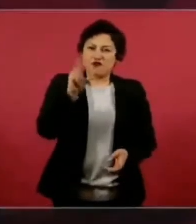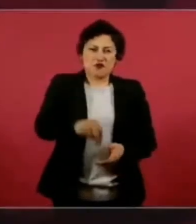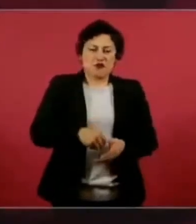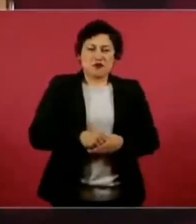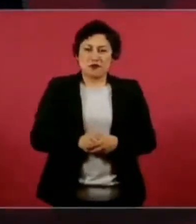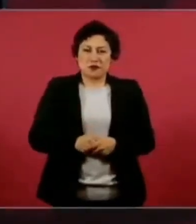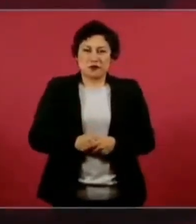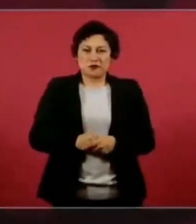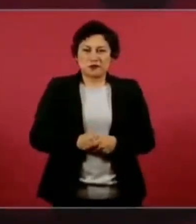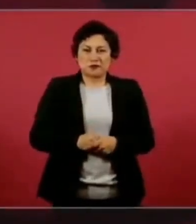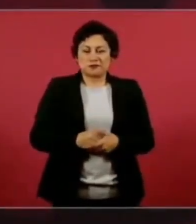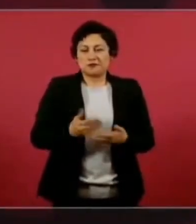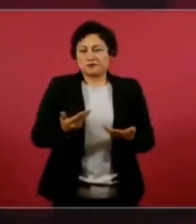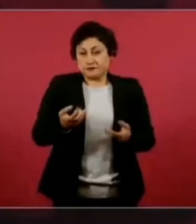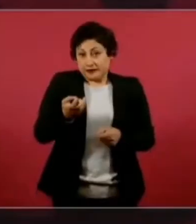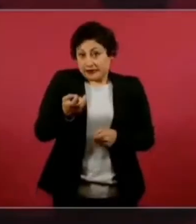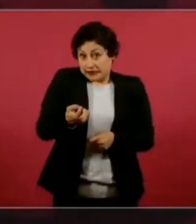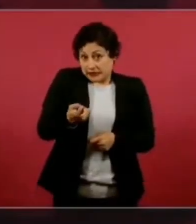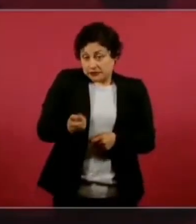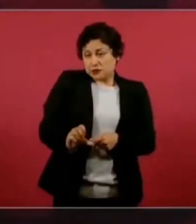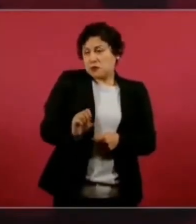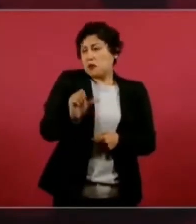Y muchas cosas.